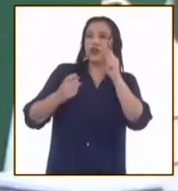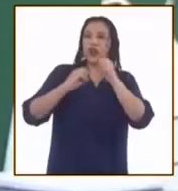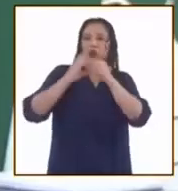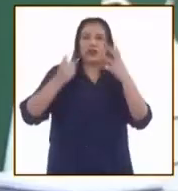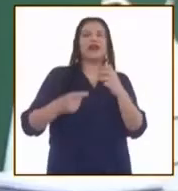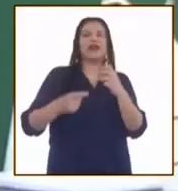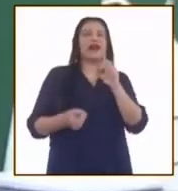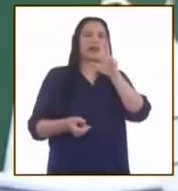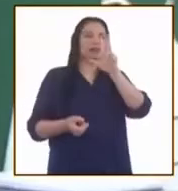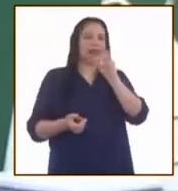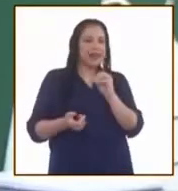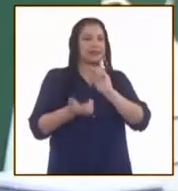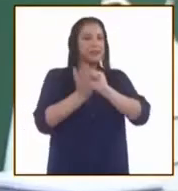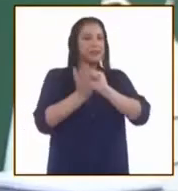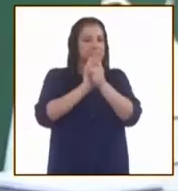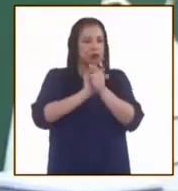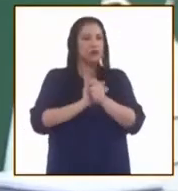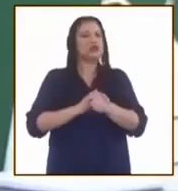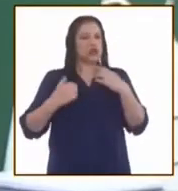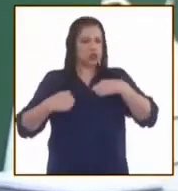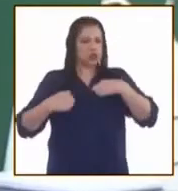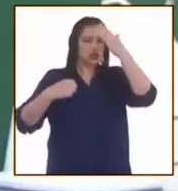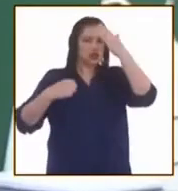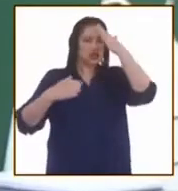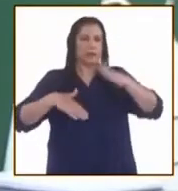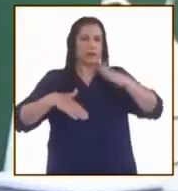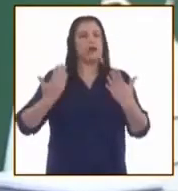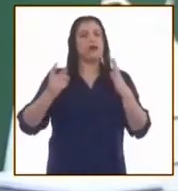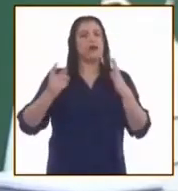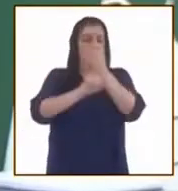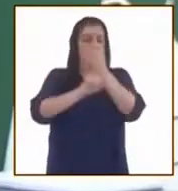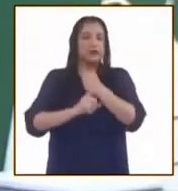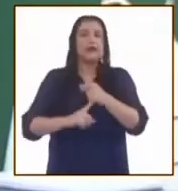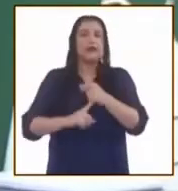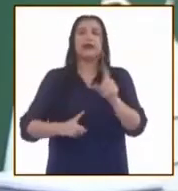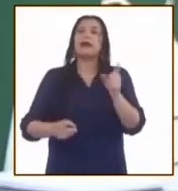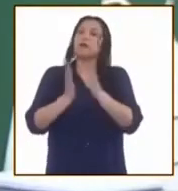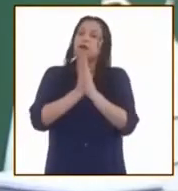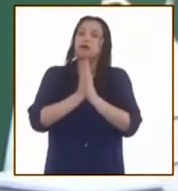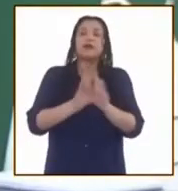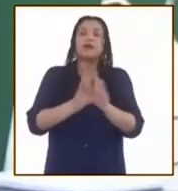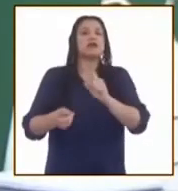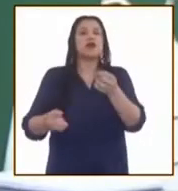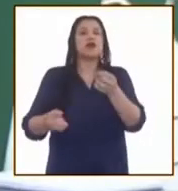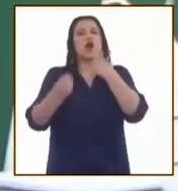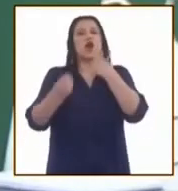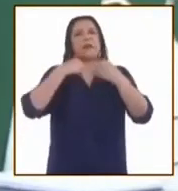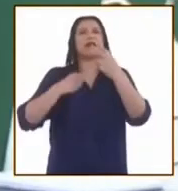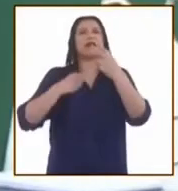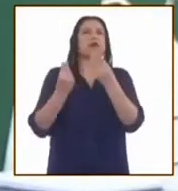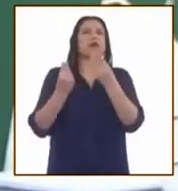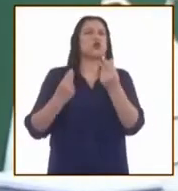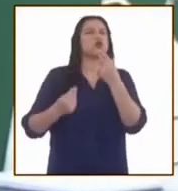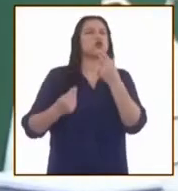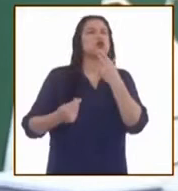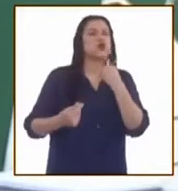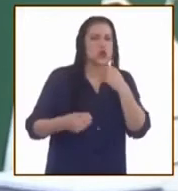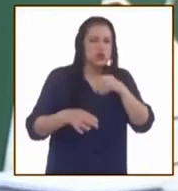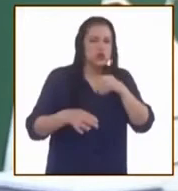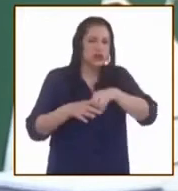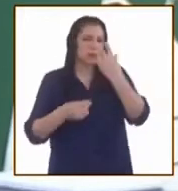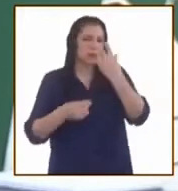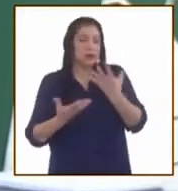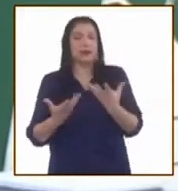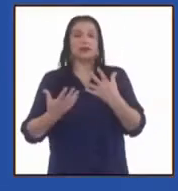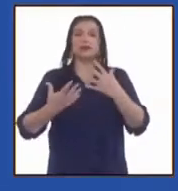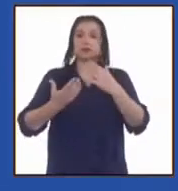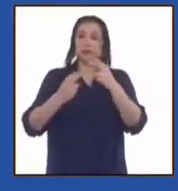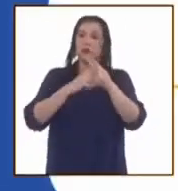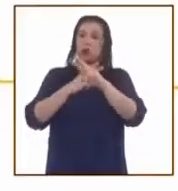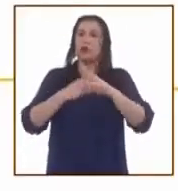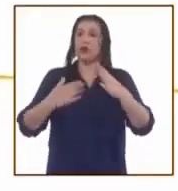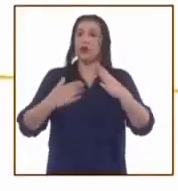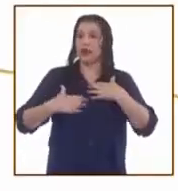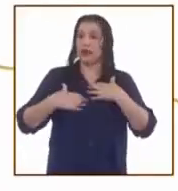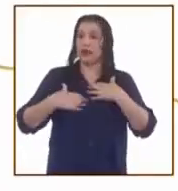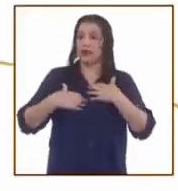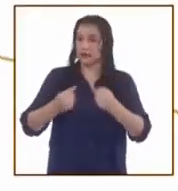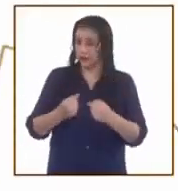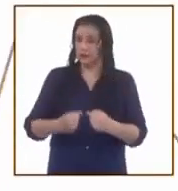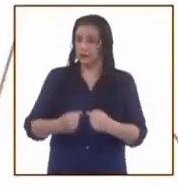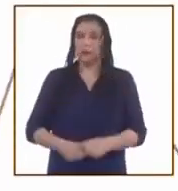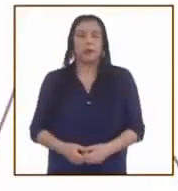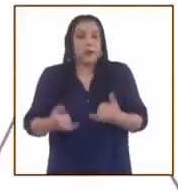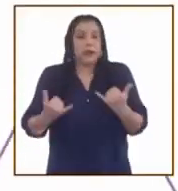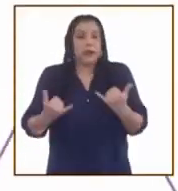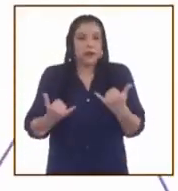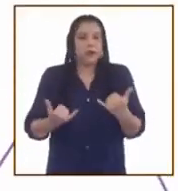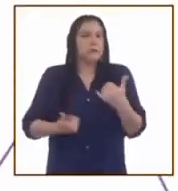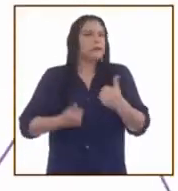lograr. Excelente decisión. Debemos dejar de consumir productos procesados y azucarados y así cuidaremos nuestra salud.